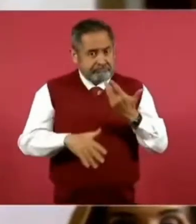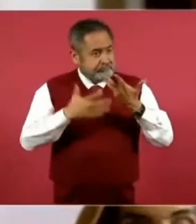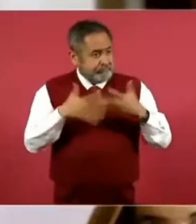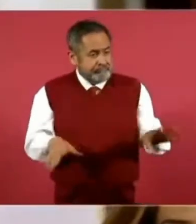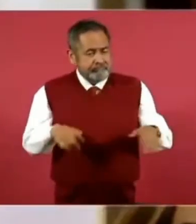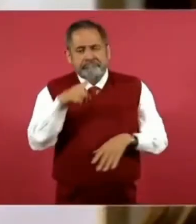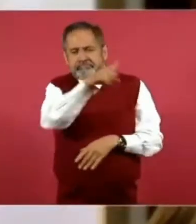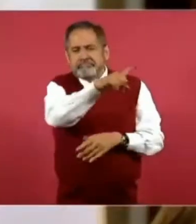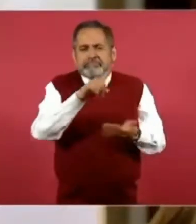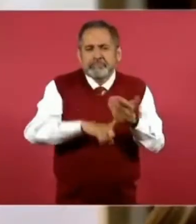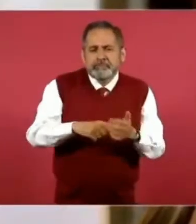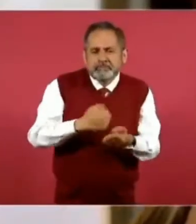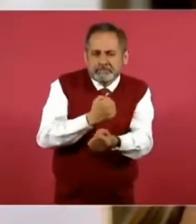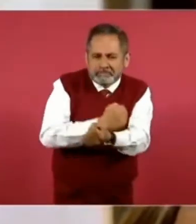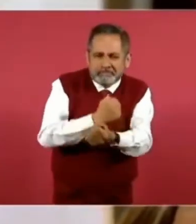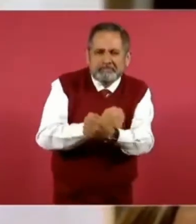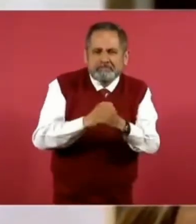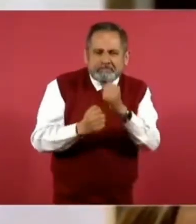drogas?